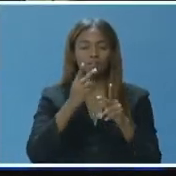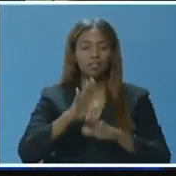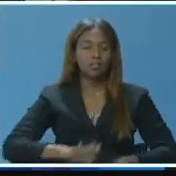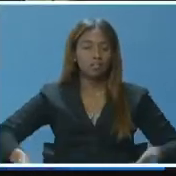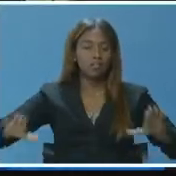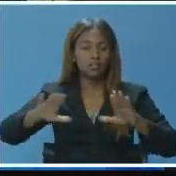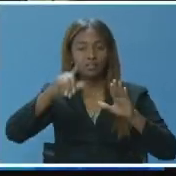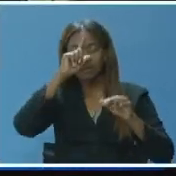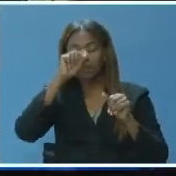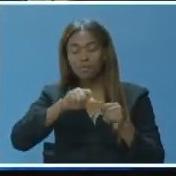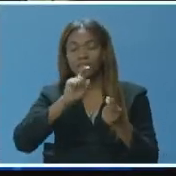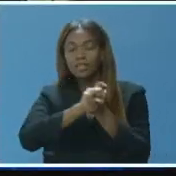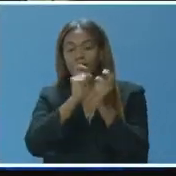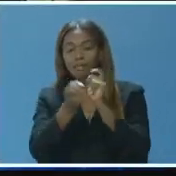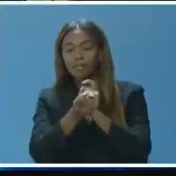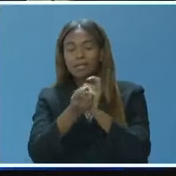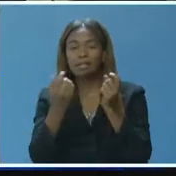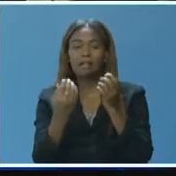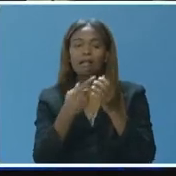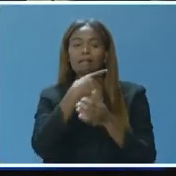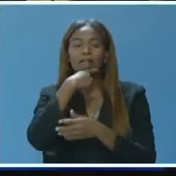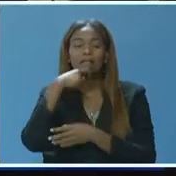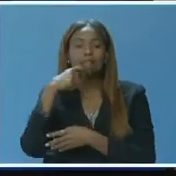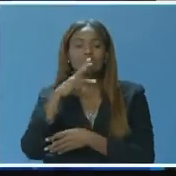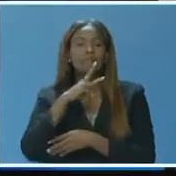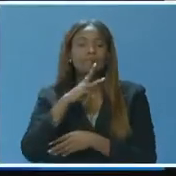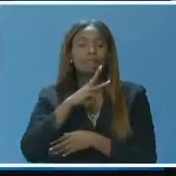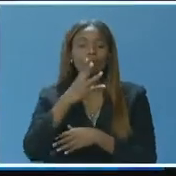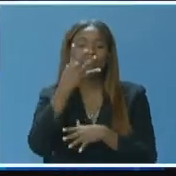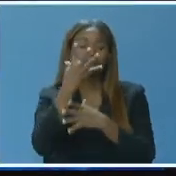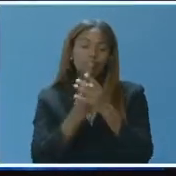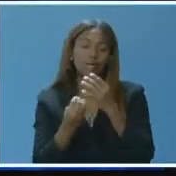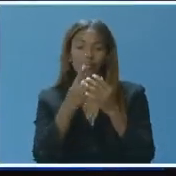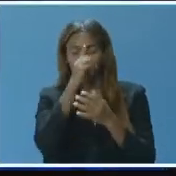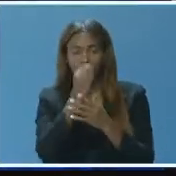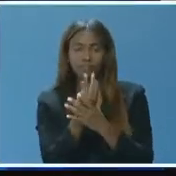puedan corregir la sequía por consecuencia de la deforestación.